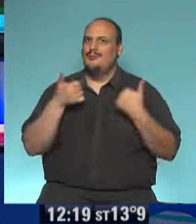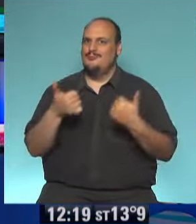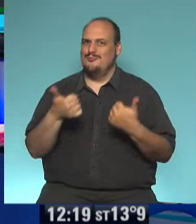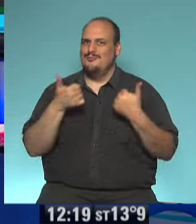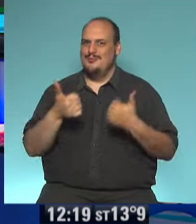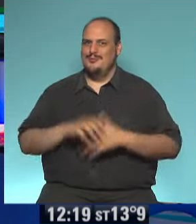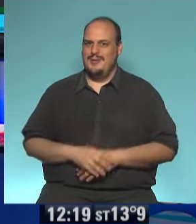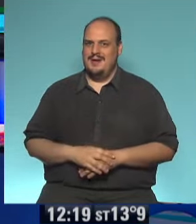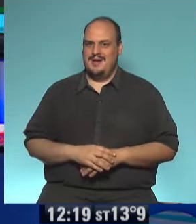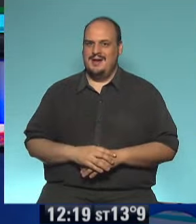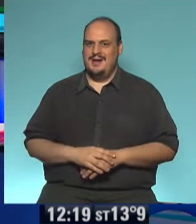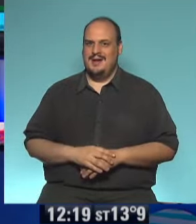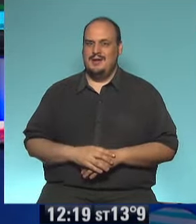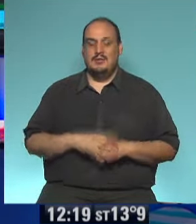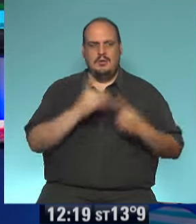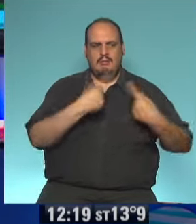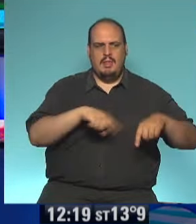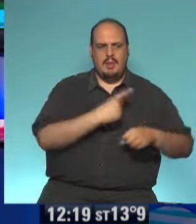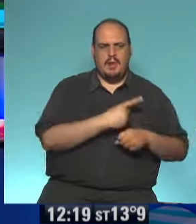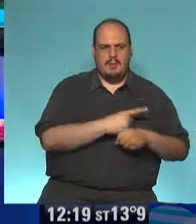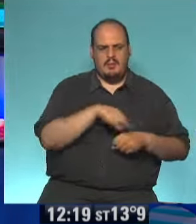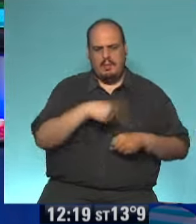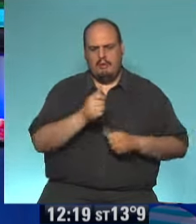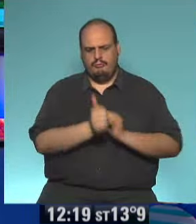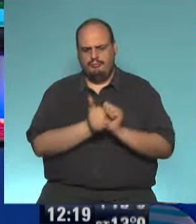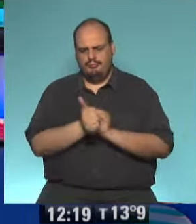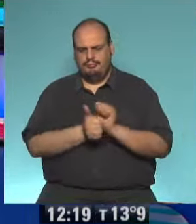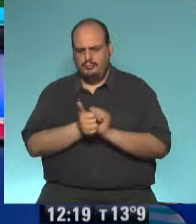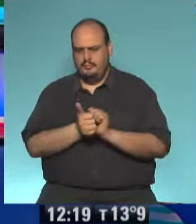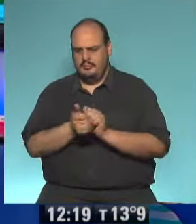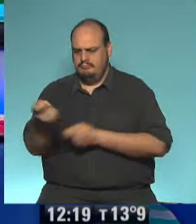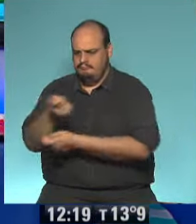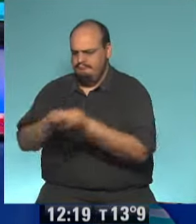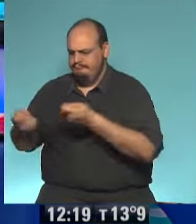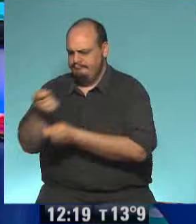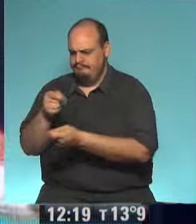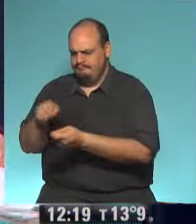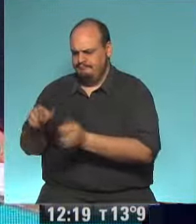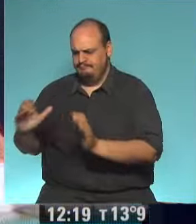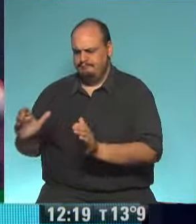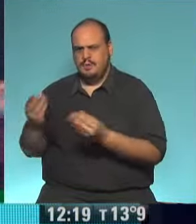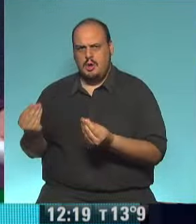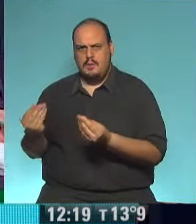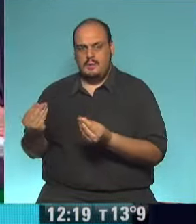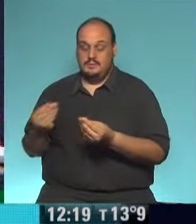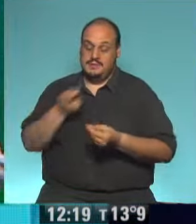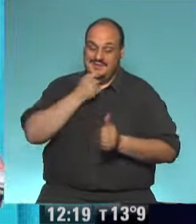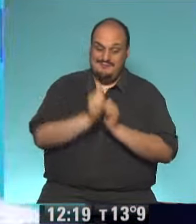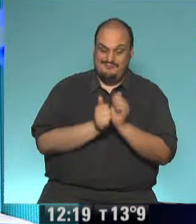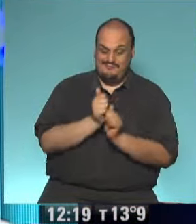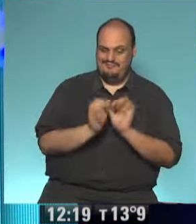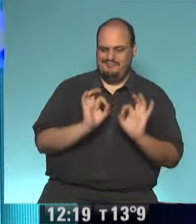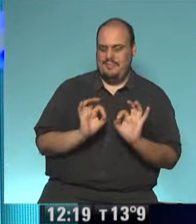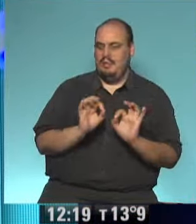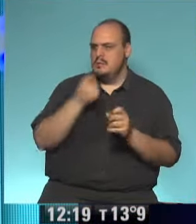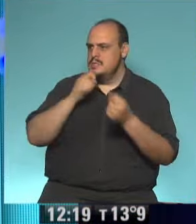¿cómo se comercializan los productos? Alguien lo hace, ¿no? La materia prima, alguien lo hace el producto, pero ¿cómo se comercializan? Claro, es muy importante poder después venderlo, ¿no? Porque si yo lo hago y después no lo